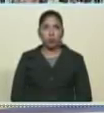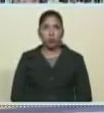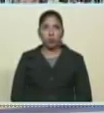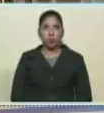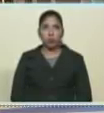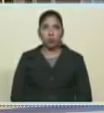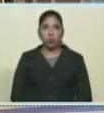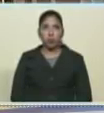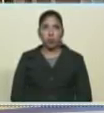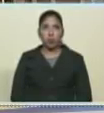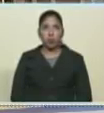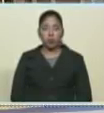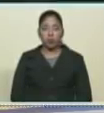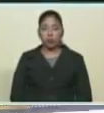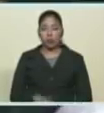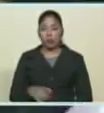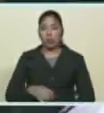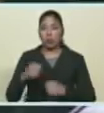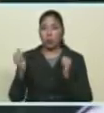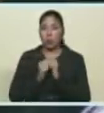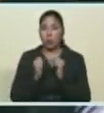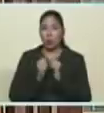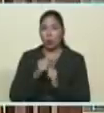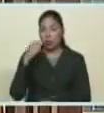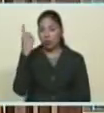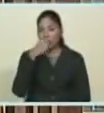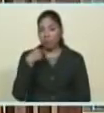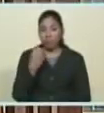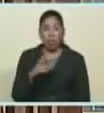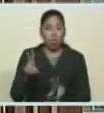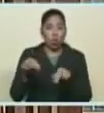Dura de sonreír. Trujillo,